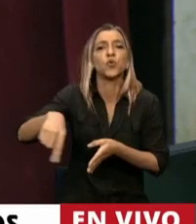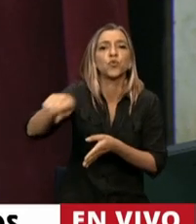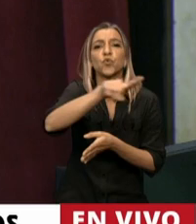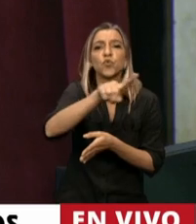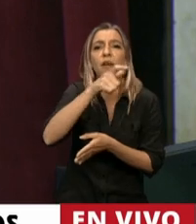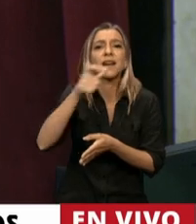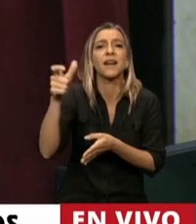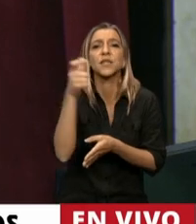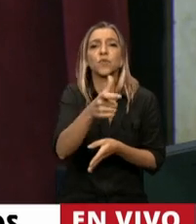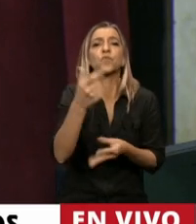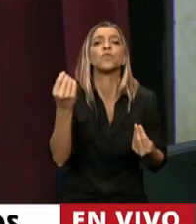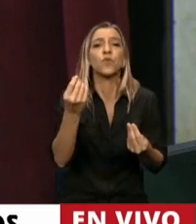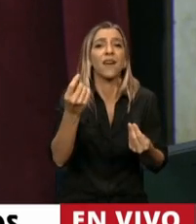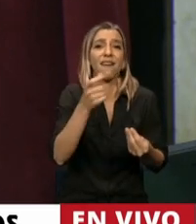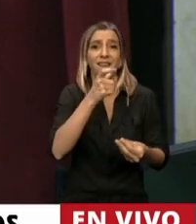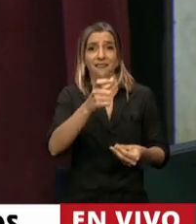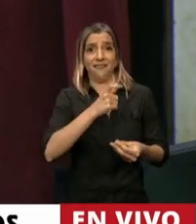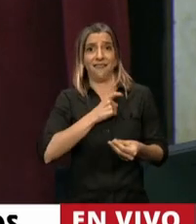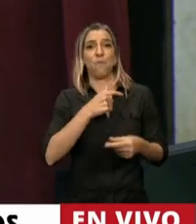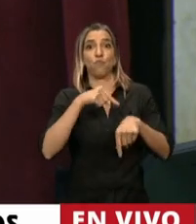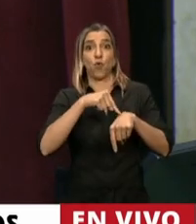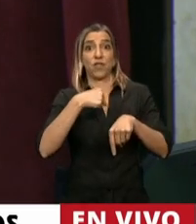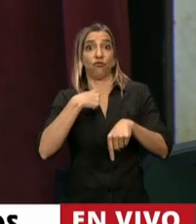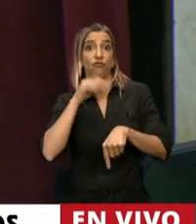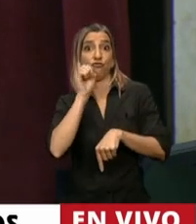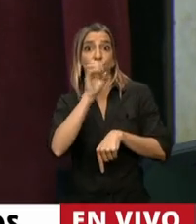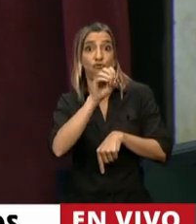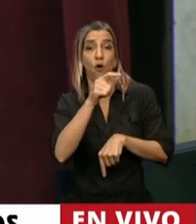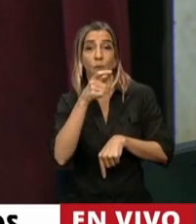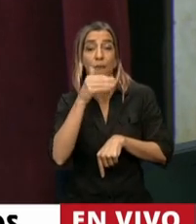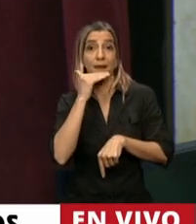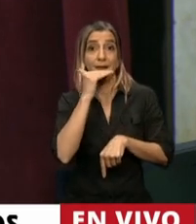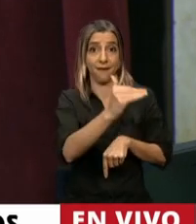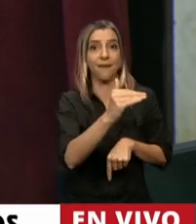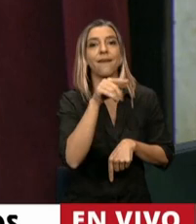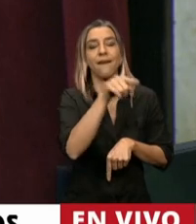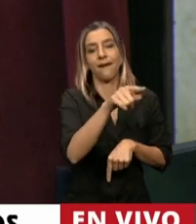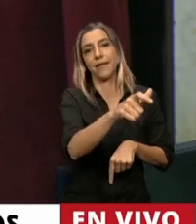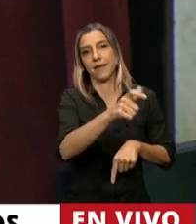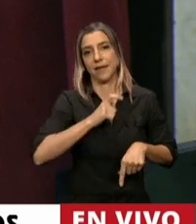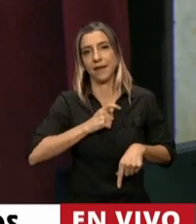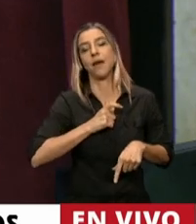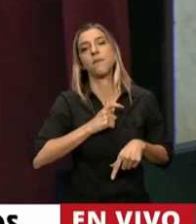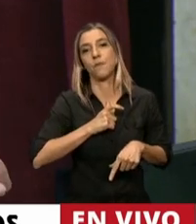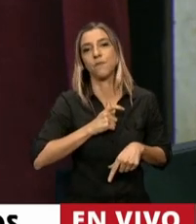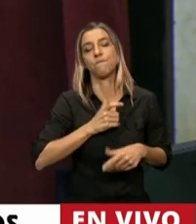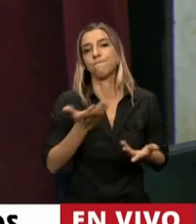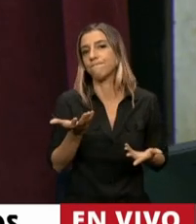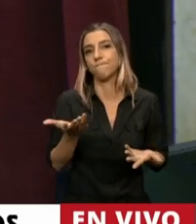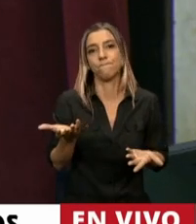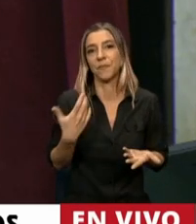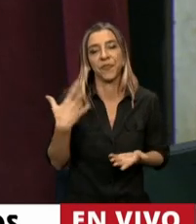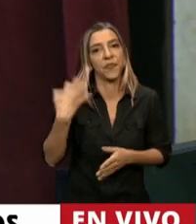el momento del voto. Porque si no, vamos a aplicar con grado más estricto el